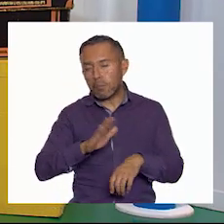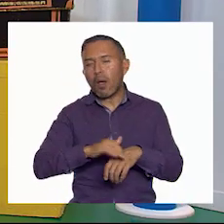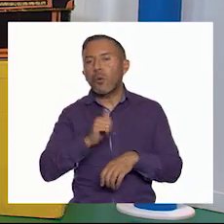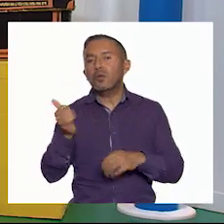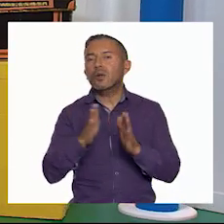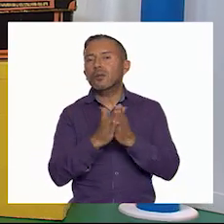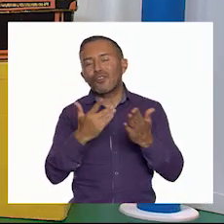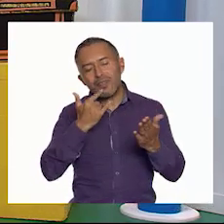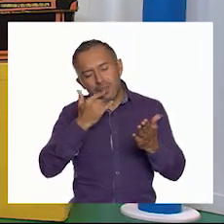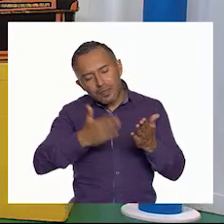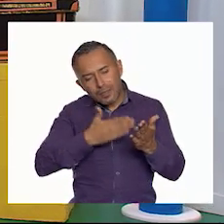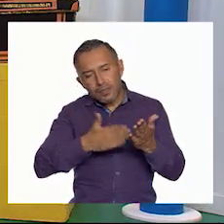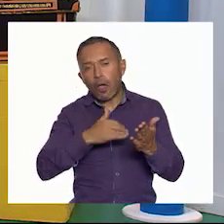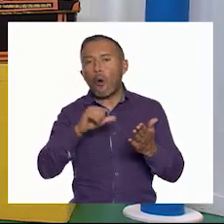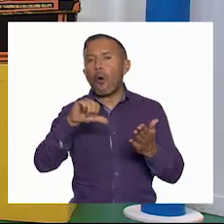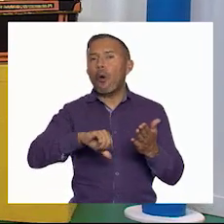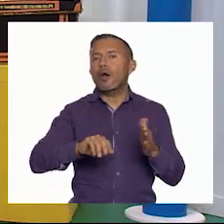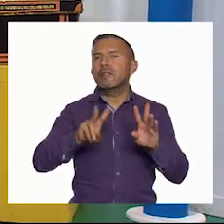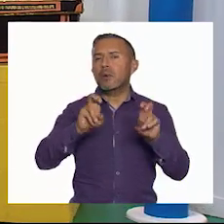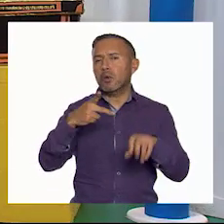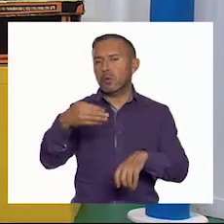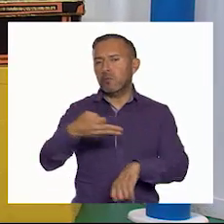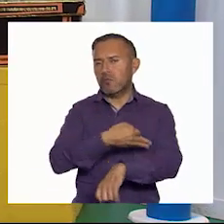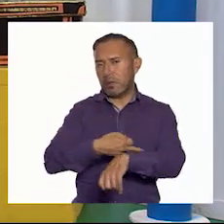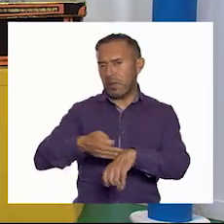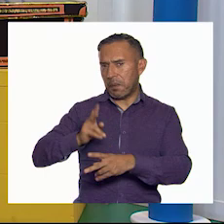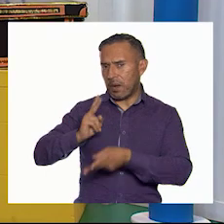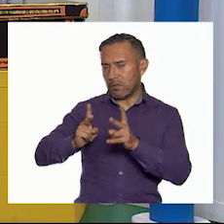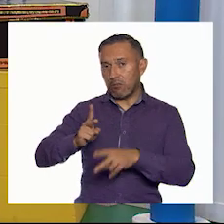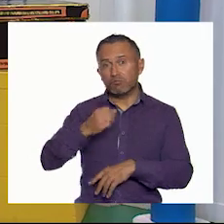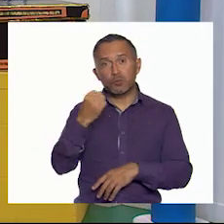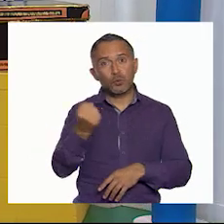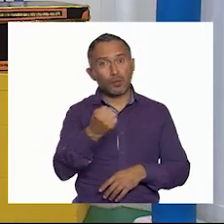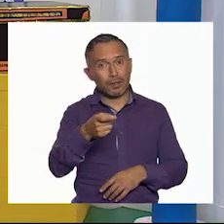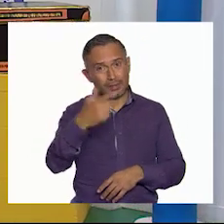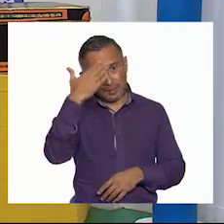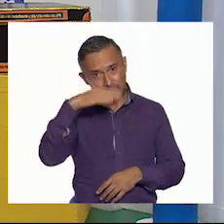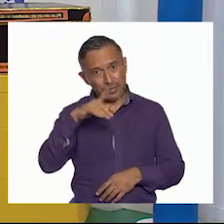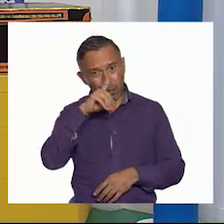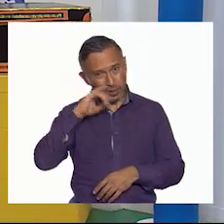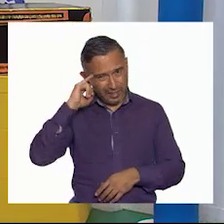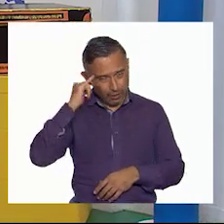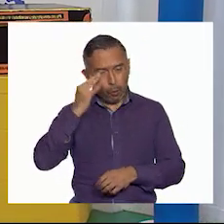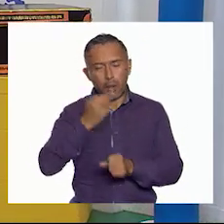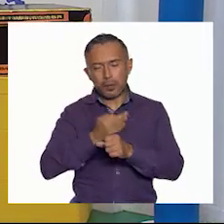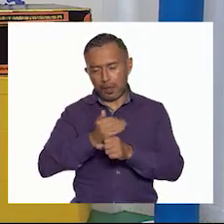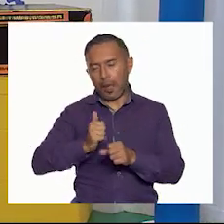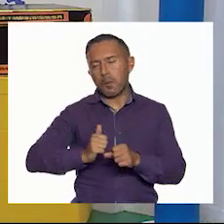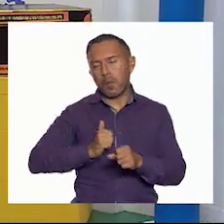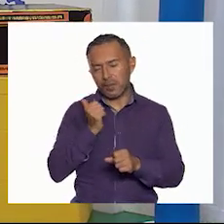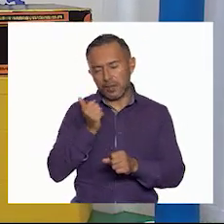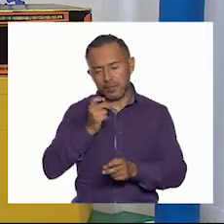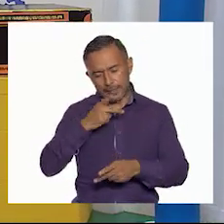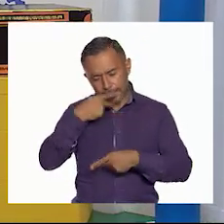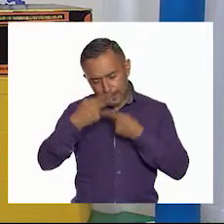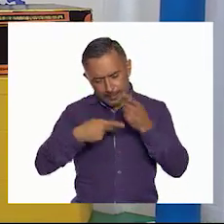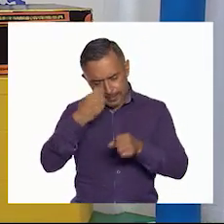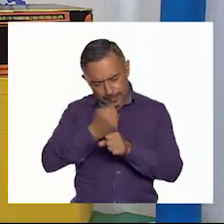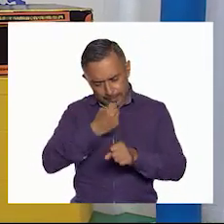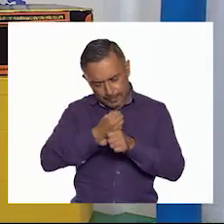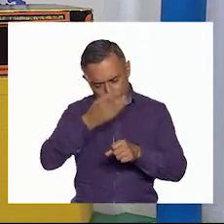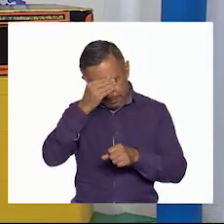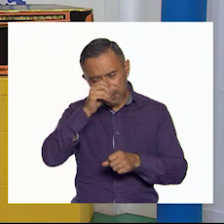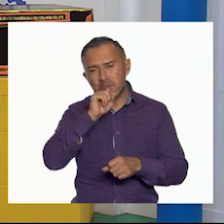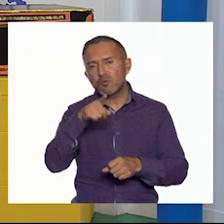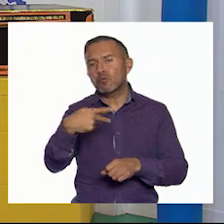y comenta el tema de hoy con tu familia. Si tienes la fortuna de hablar una lengua indígena, aprovecha también este momento para practicarla y platica con tu familia en